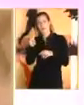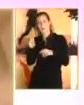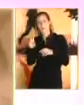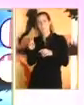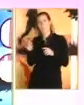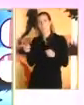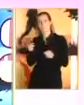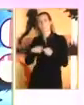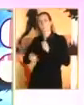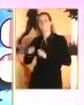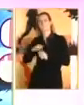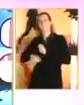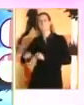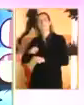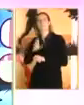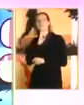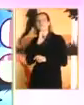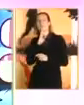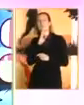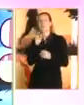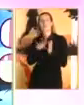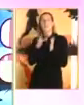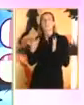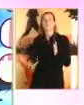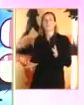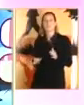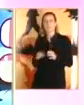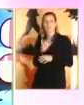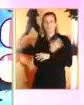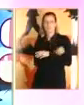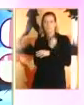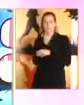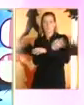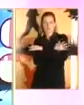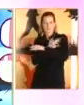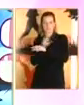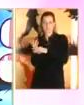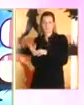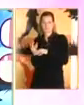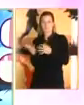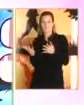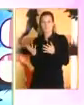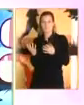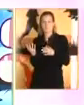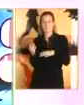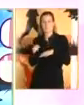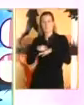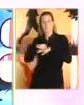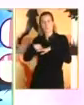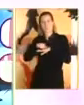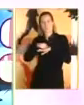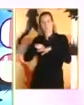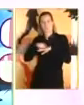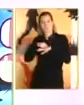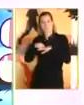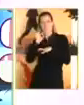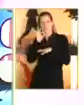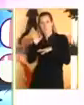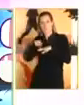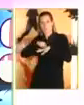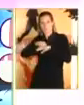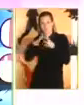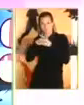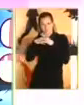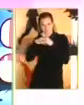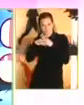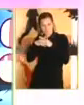vamos, de plantas herboristerías. Es que tiene rolón. Bien, entonces como no he traído embudo. Vale, y el colador que tenemos, o sea, vamos un poco a arriesgar. El